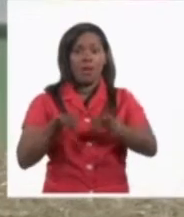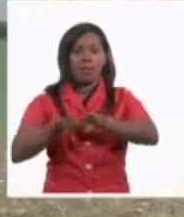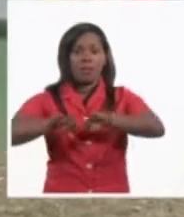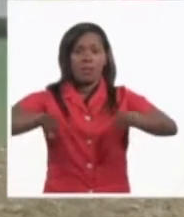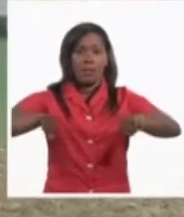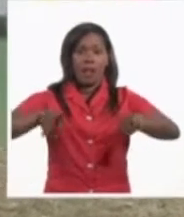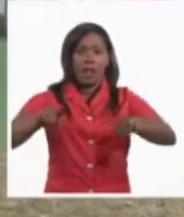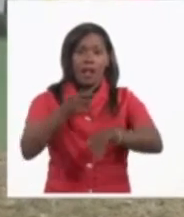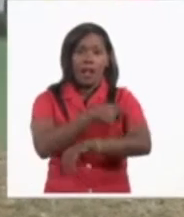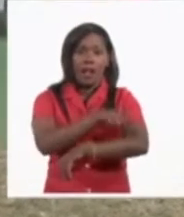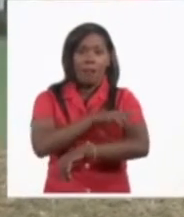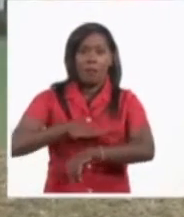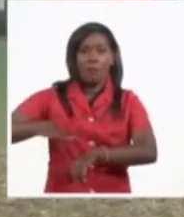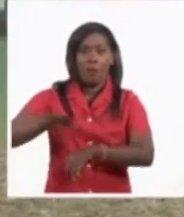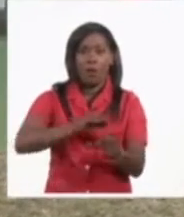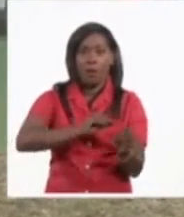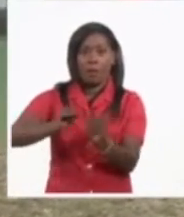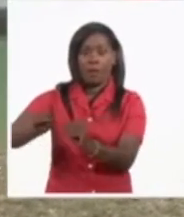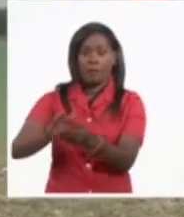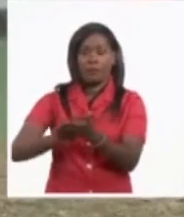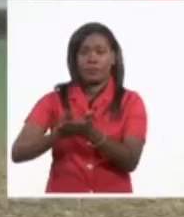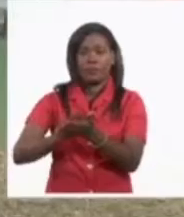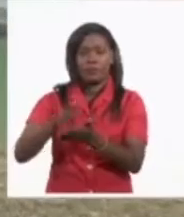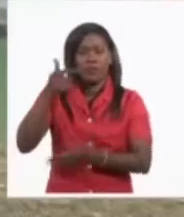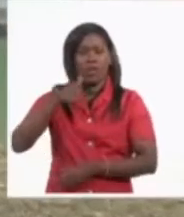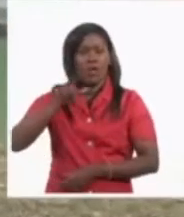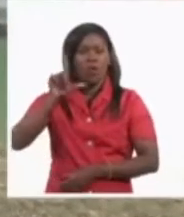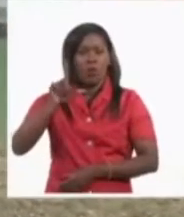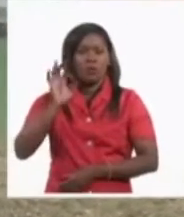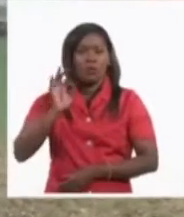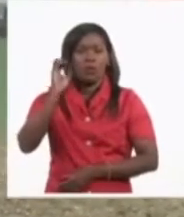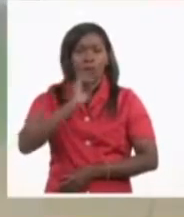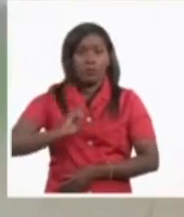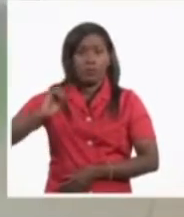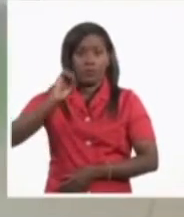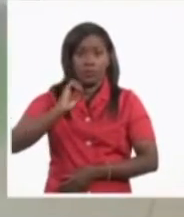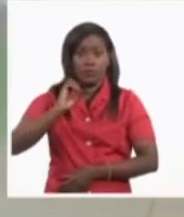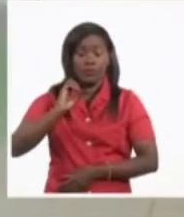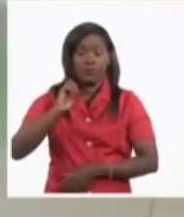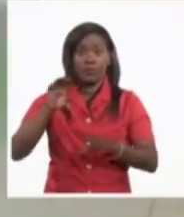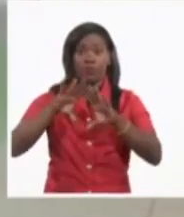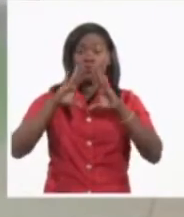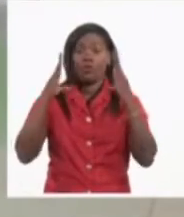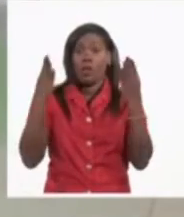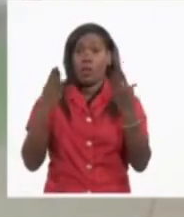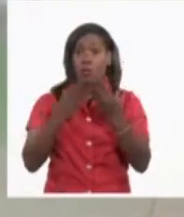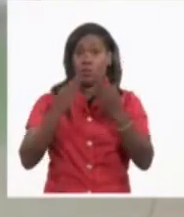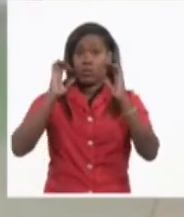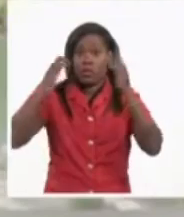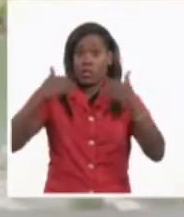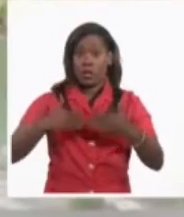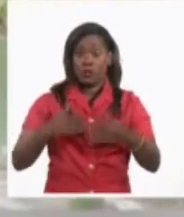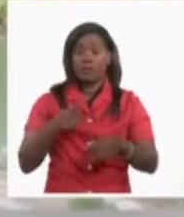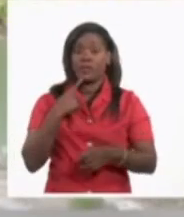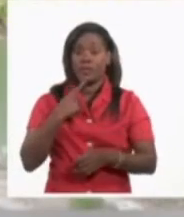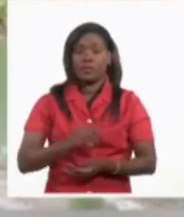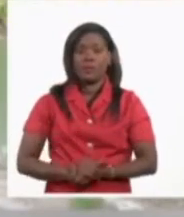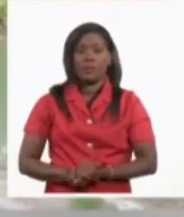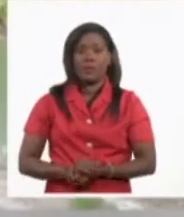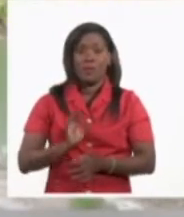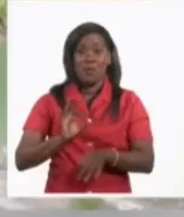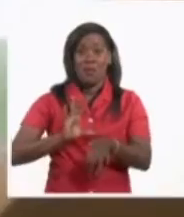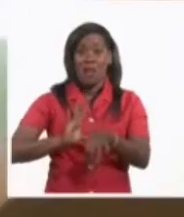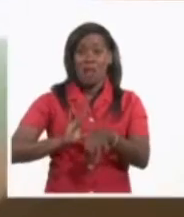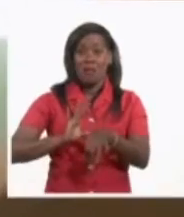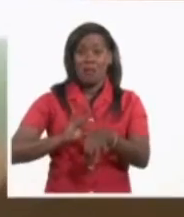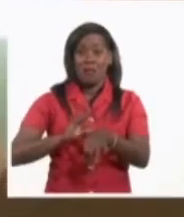otras nacionalidades. En julio, la Organización Mundial de la Salud declaró la viruela del simio o viruela del mono